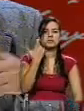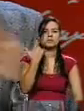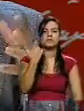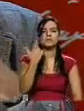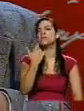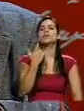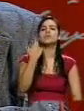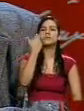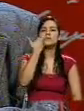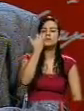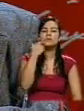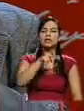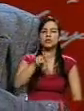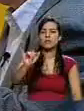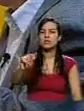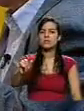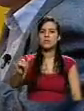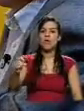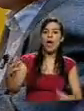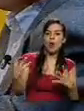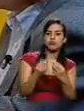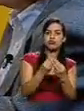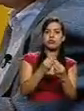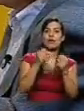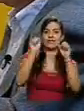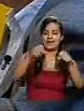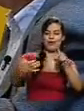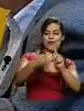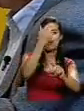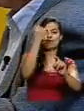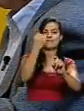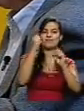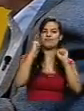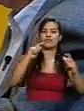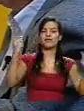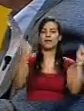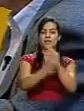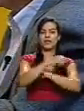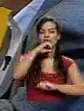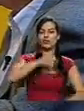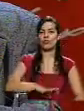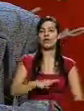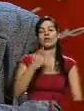que componía, pues, la masa del pueblo. De tal modo que entonces yo creo que una